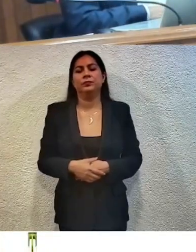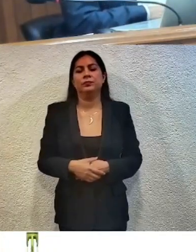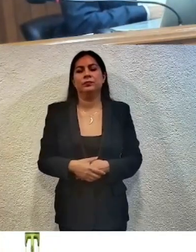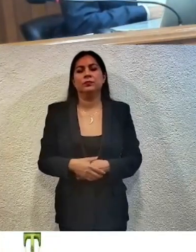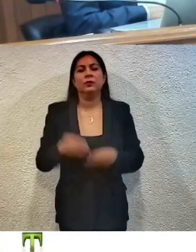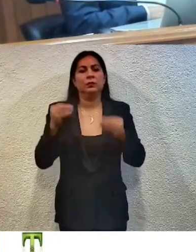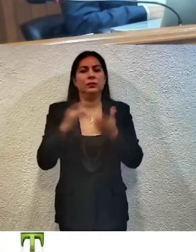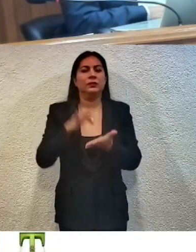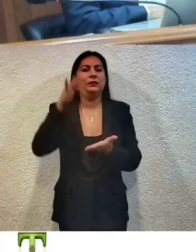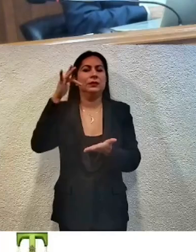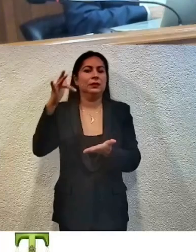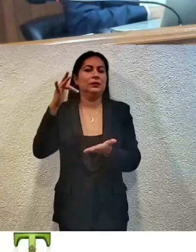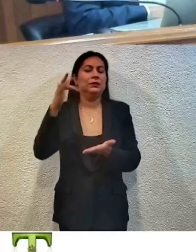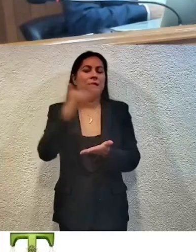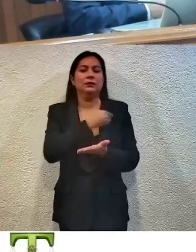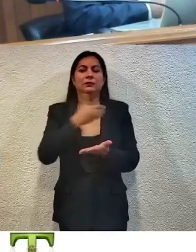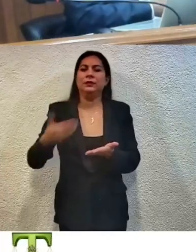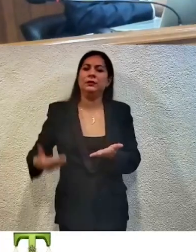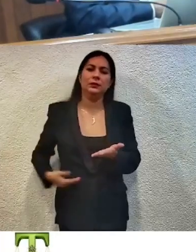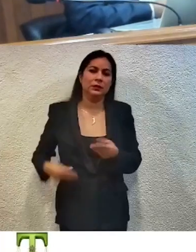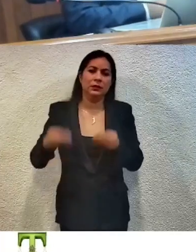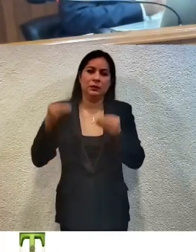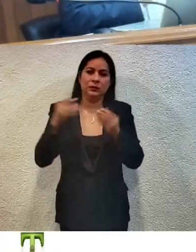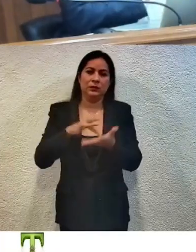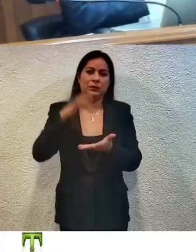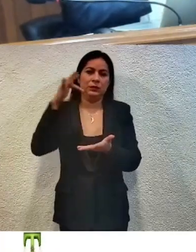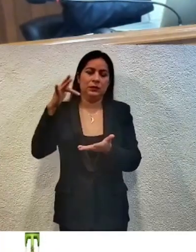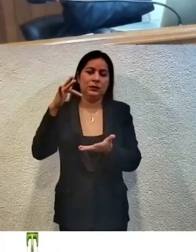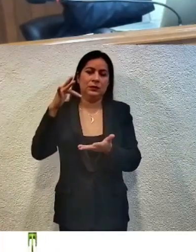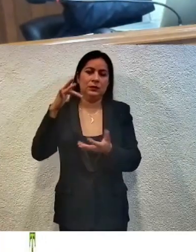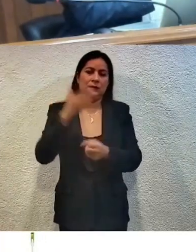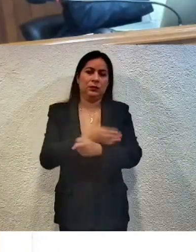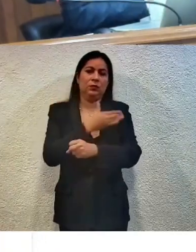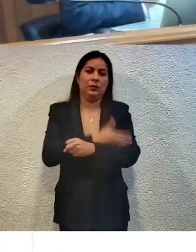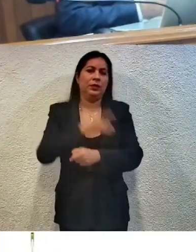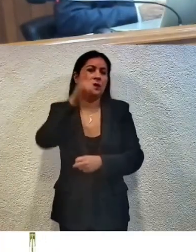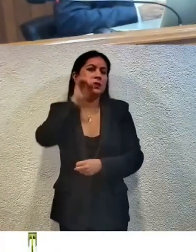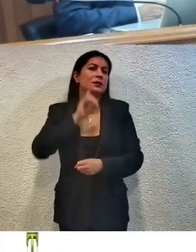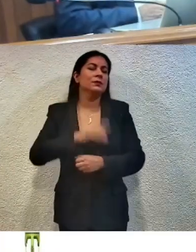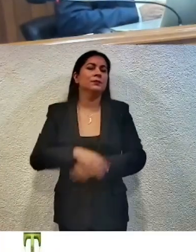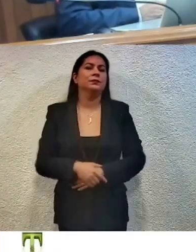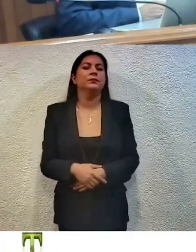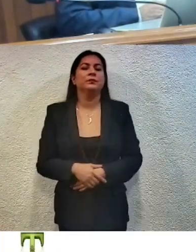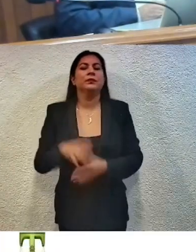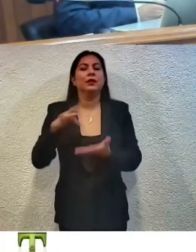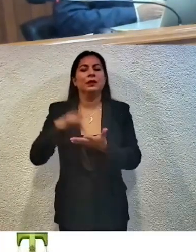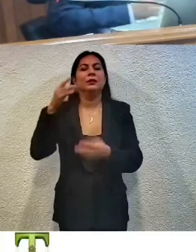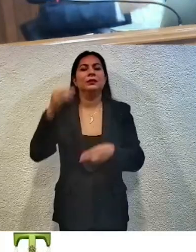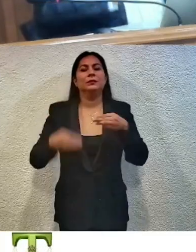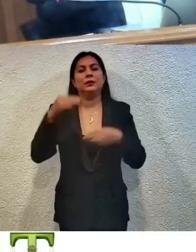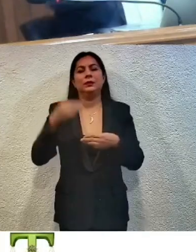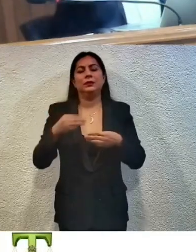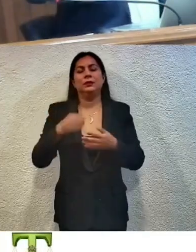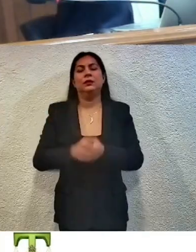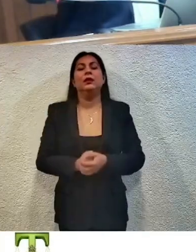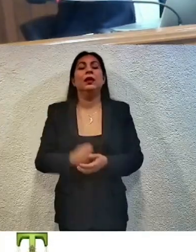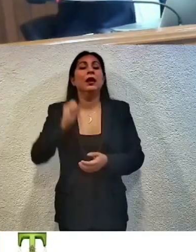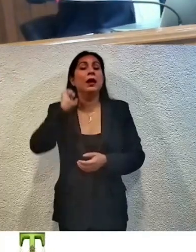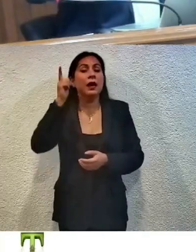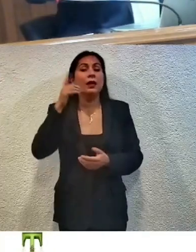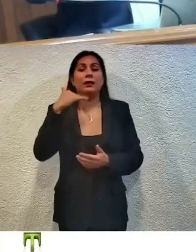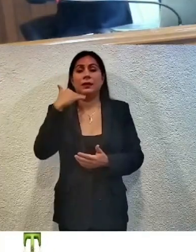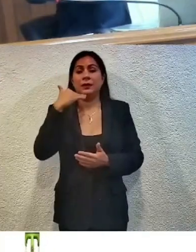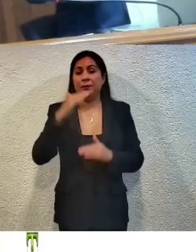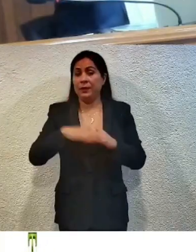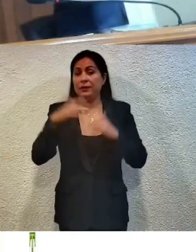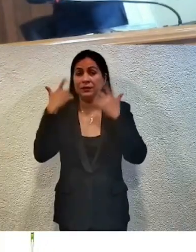Muchas gracias, presidenta. Muchas gracias, compañeras. Gracias, magistrado. ¿Alguien más desea hacer